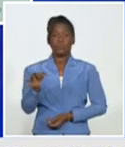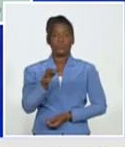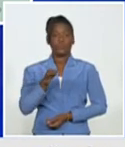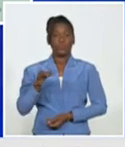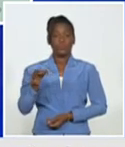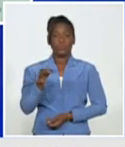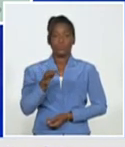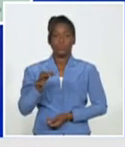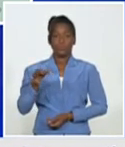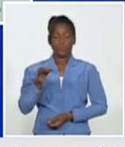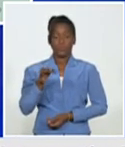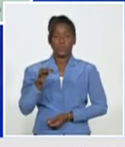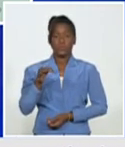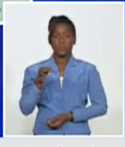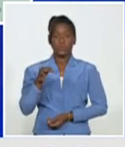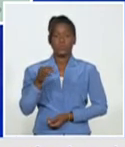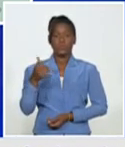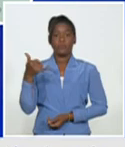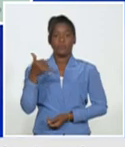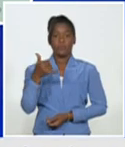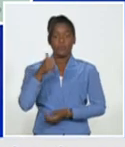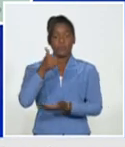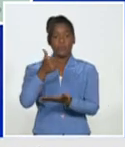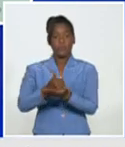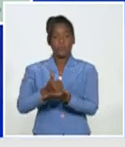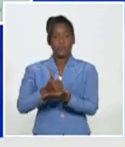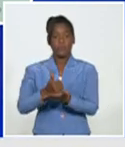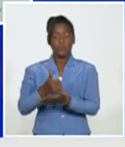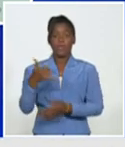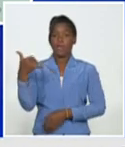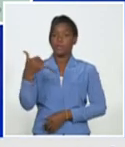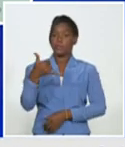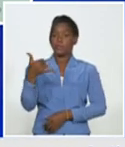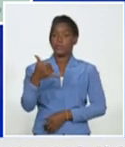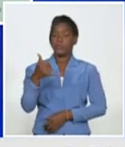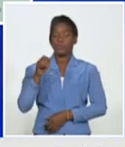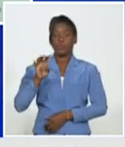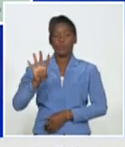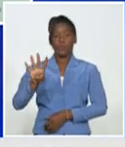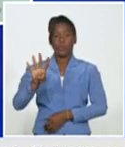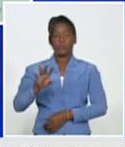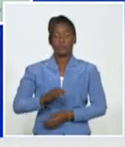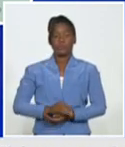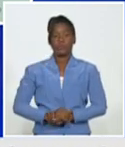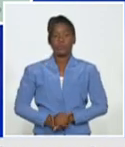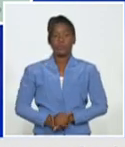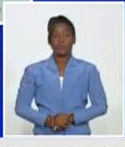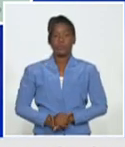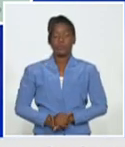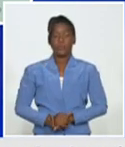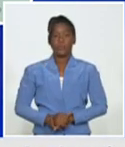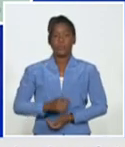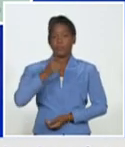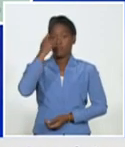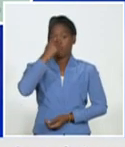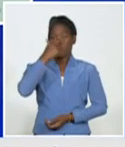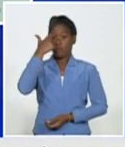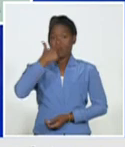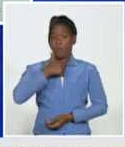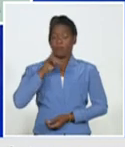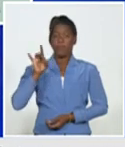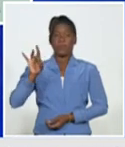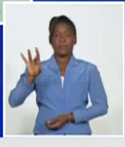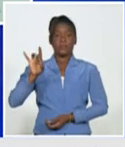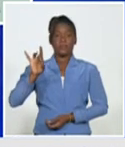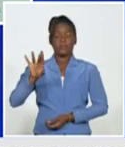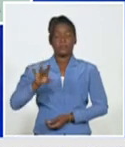cabecera, Santi Espíritu 4, y en Jatibonico 4. Ciego Dávila confirma 15 casos